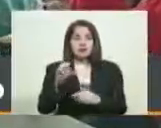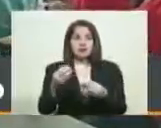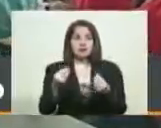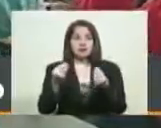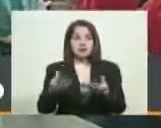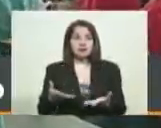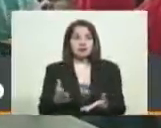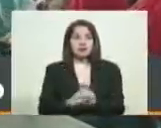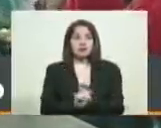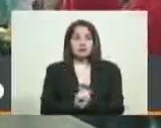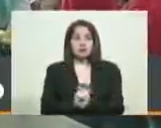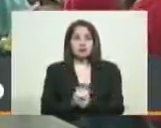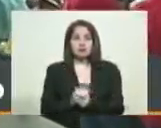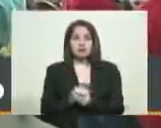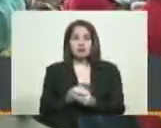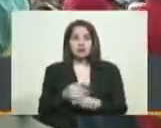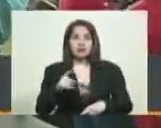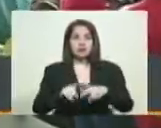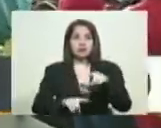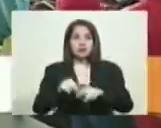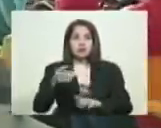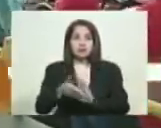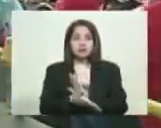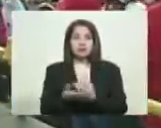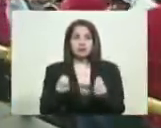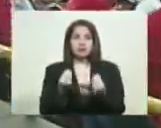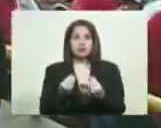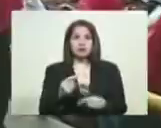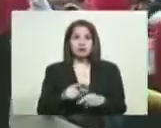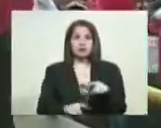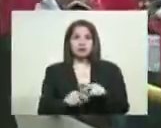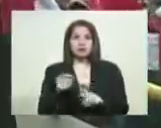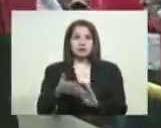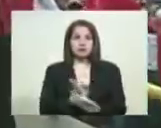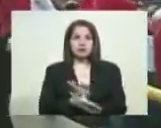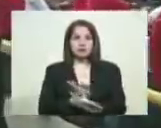voto. Doble voto. ¿Ustedes lo sabían?